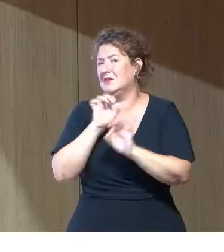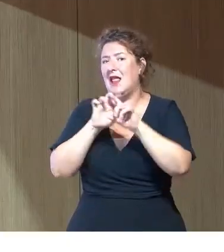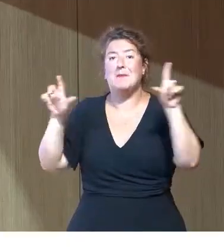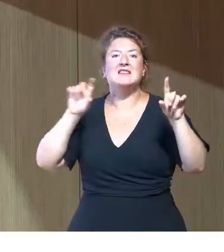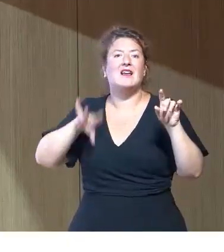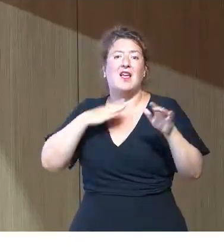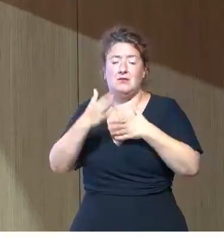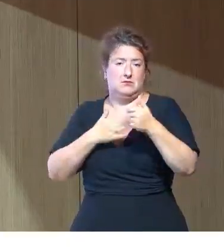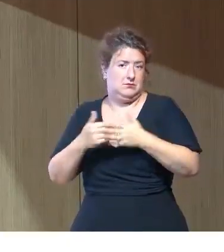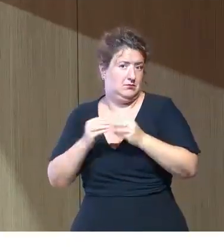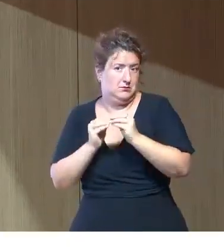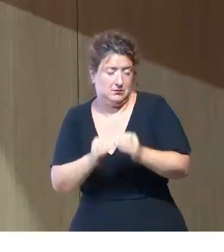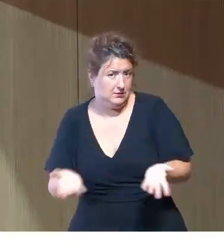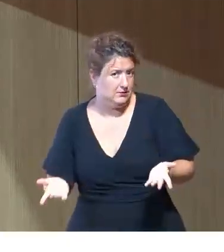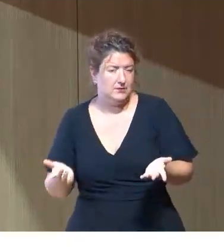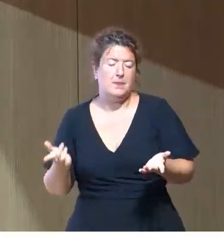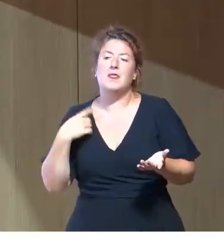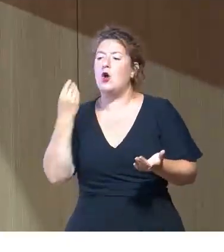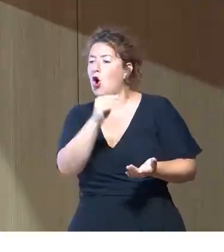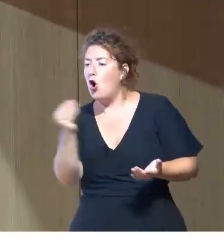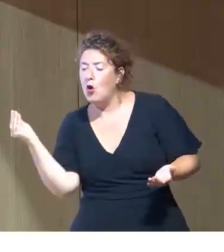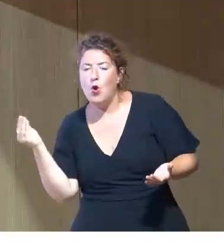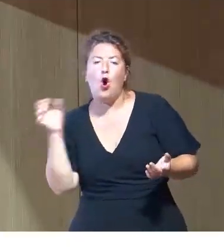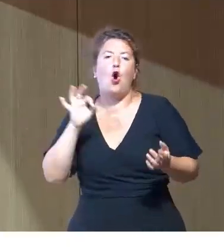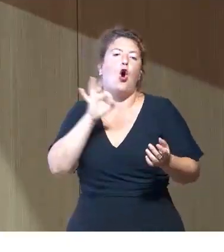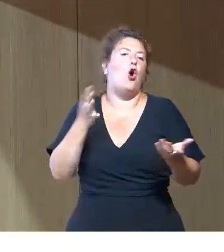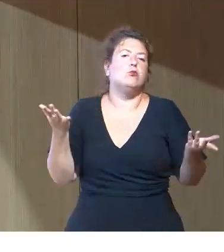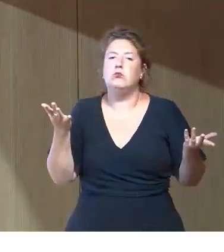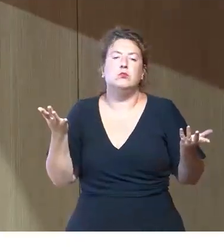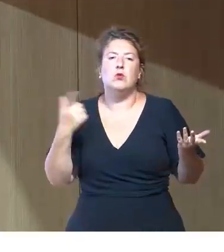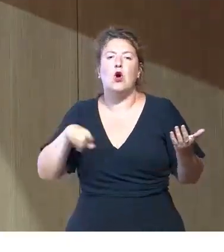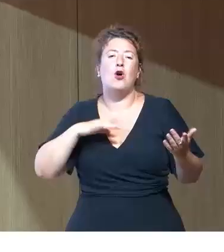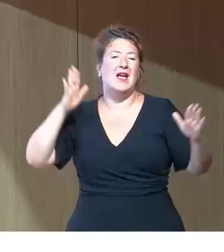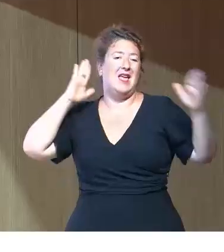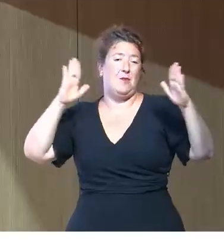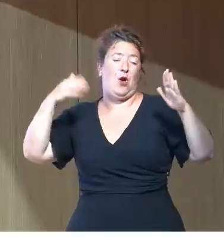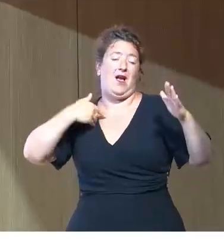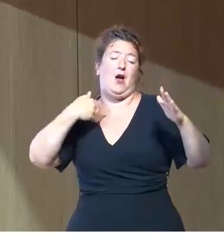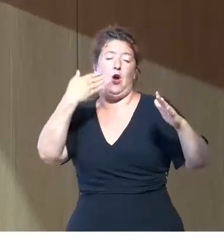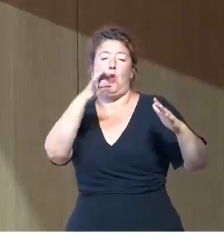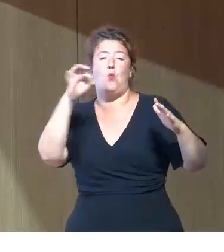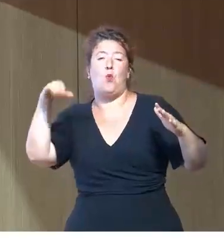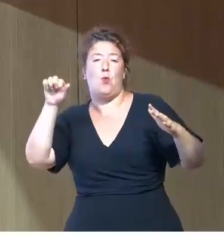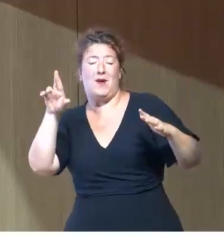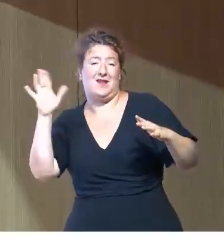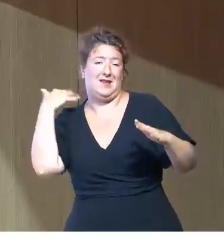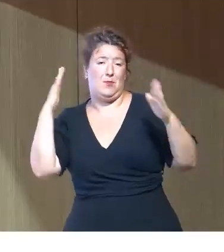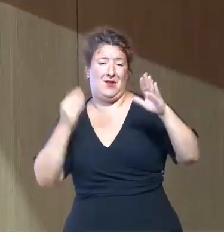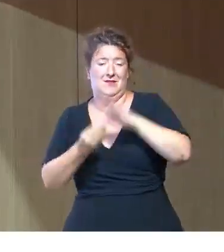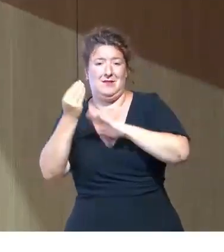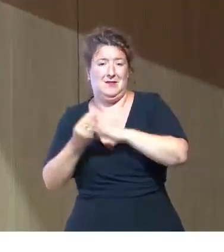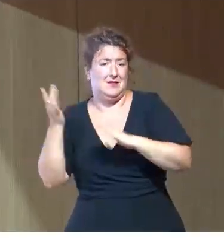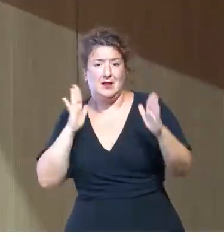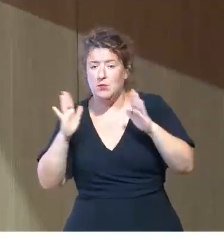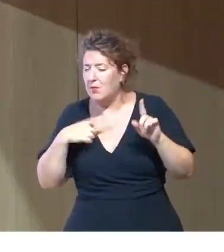empresa la que tiene que motivar a sus plantillas y a esa gente joven o ya sean los baby boomers entonces a futuro yo estoy seguro